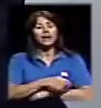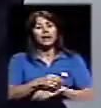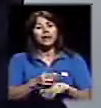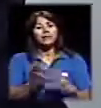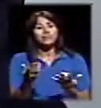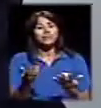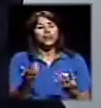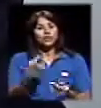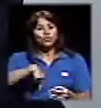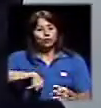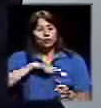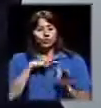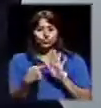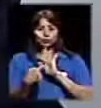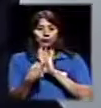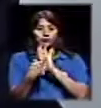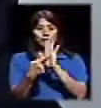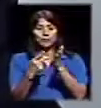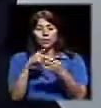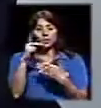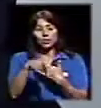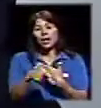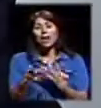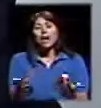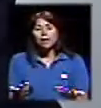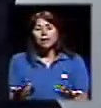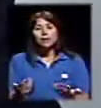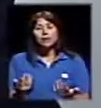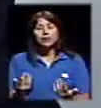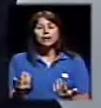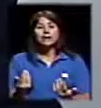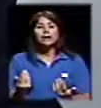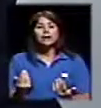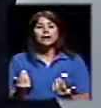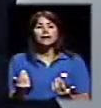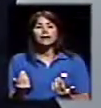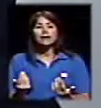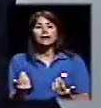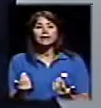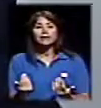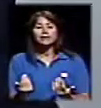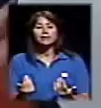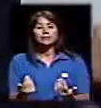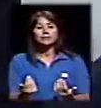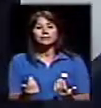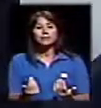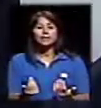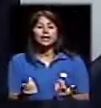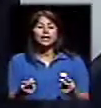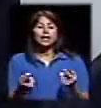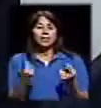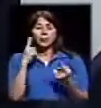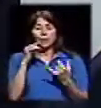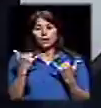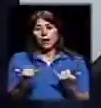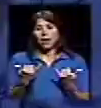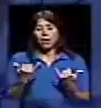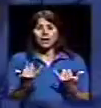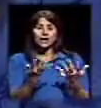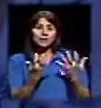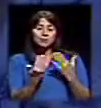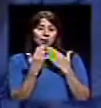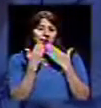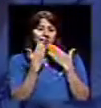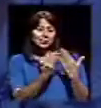estaremos, si ustedes nos lo permiten, estaremos acompañándolos. Y de momento